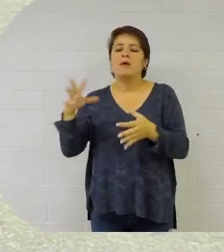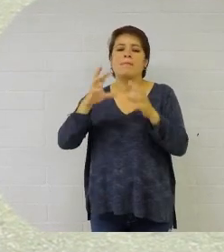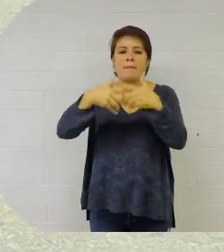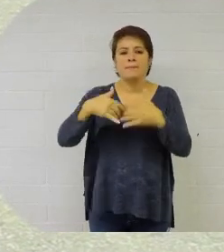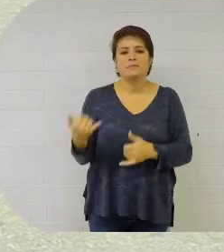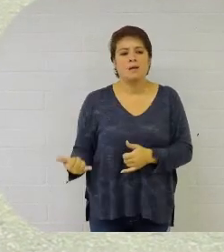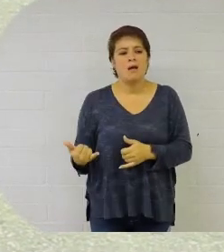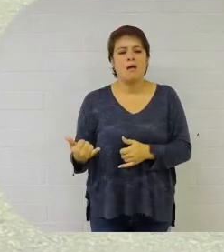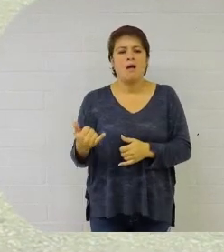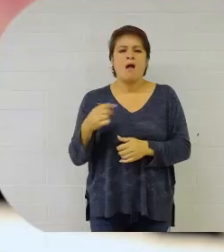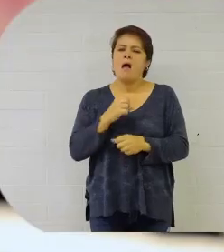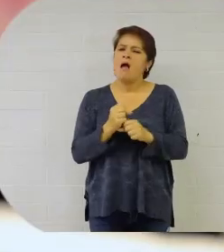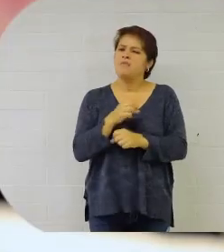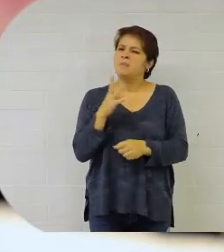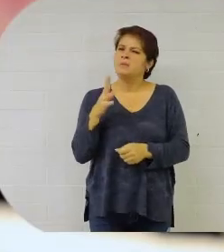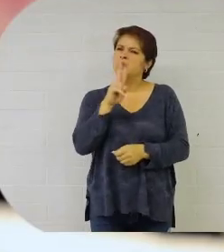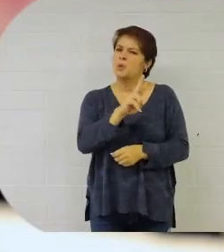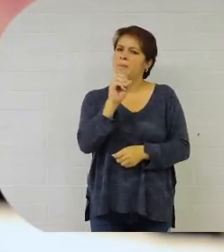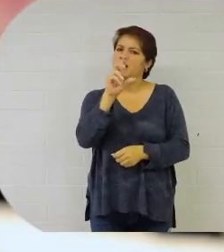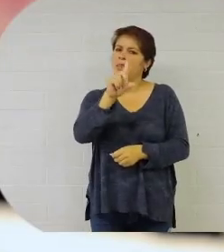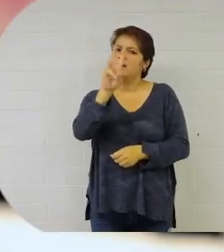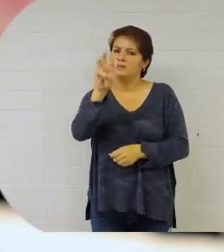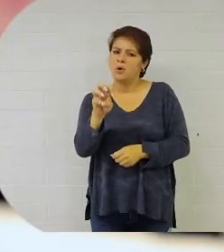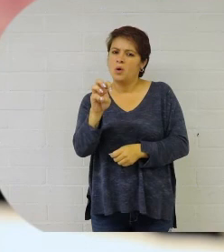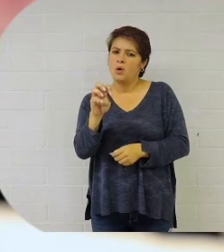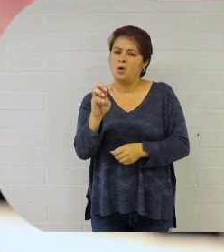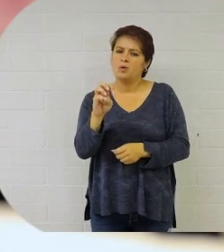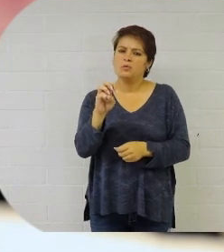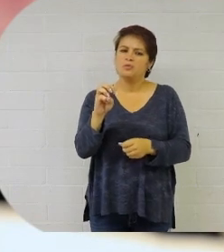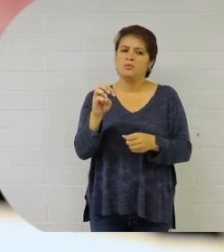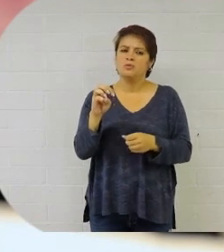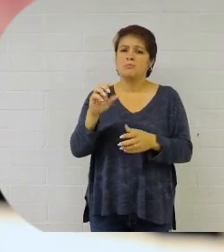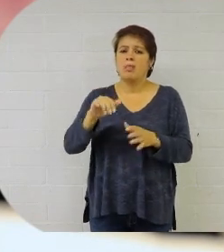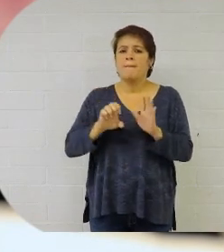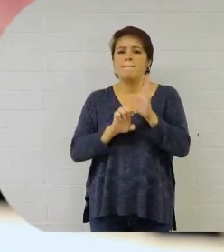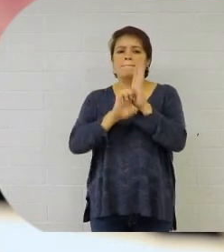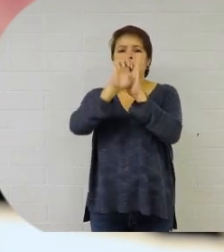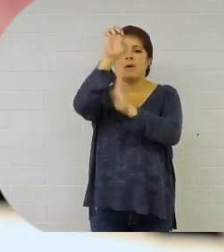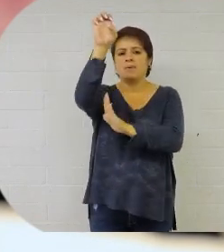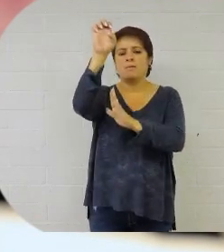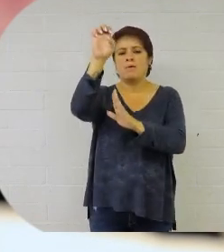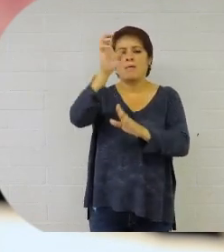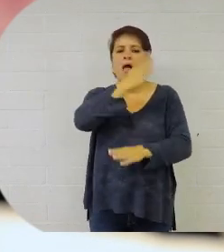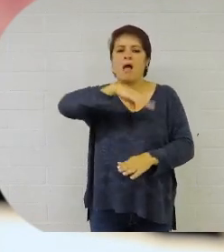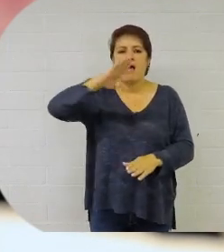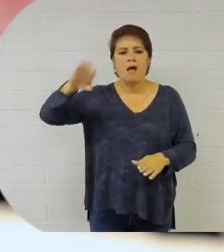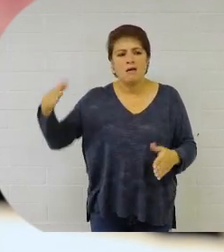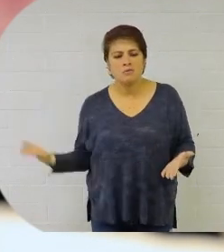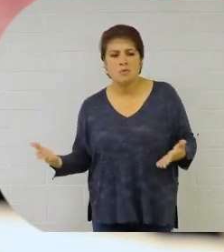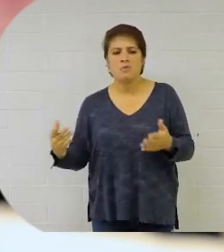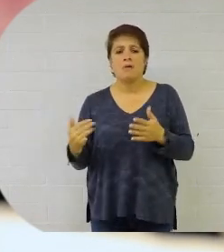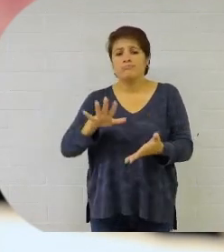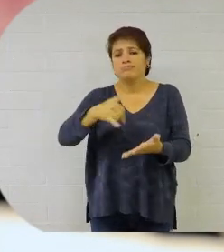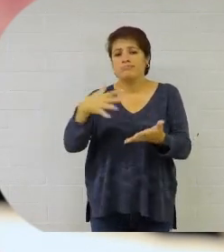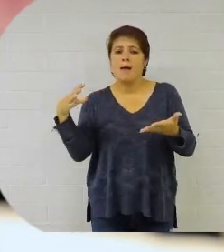recibió la corporación? En el año 2018, la corporación participó en Emprendimiento Sostenible del Área